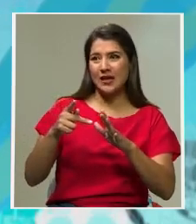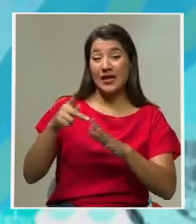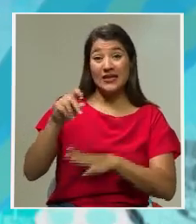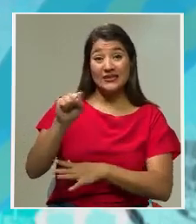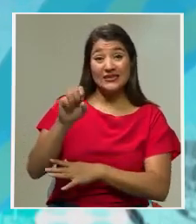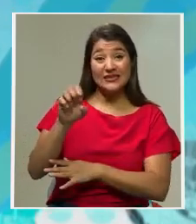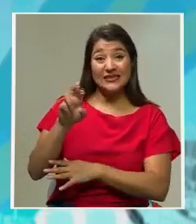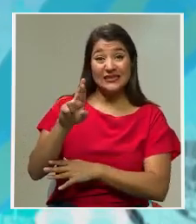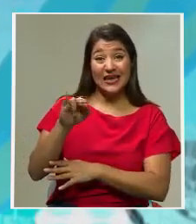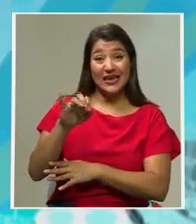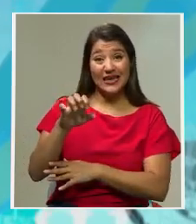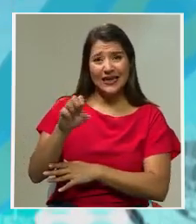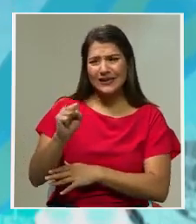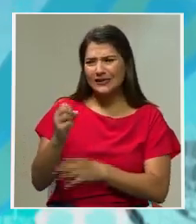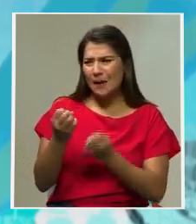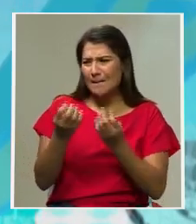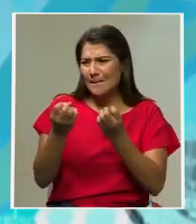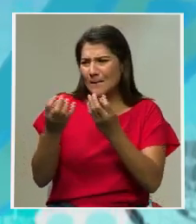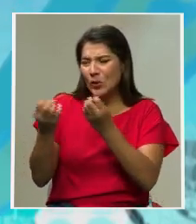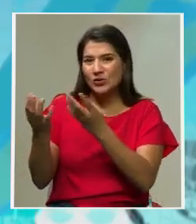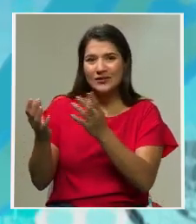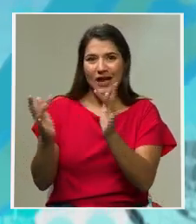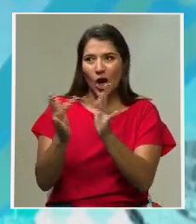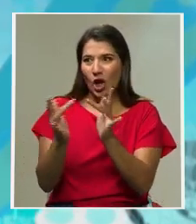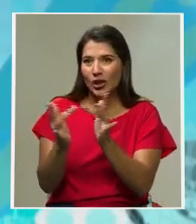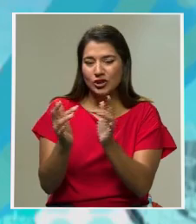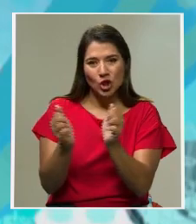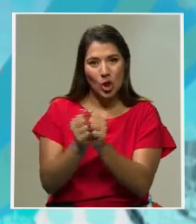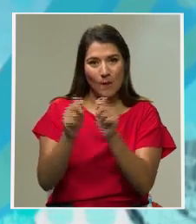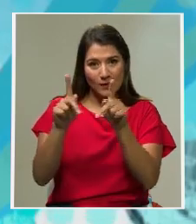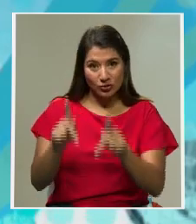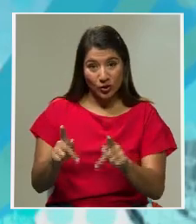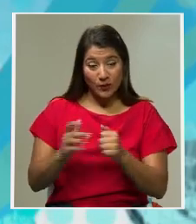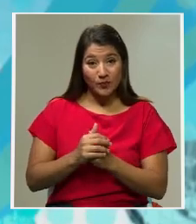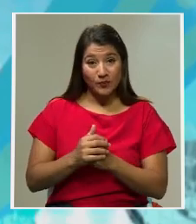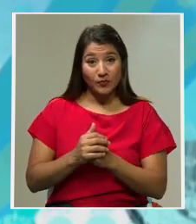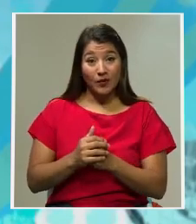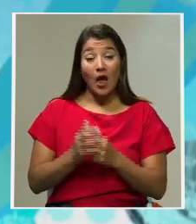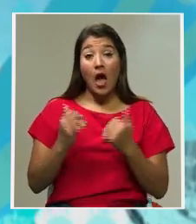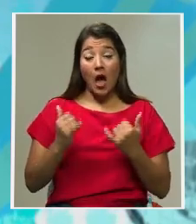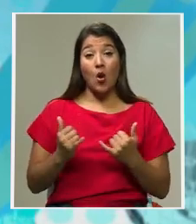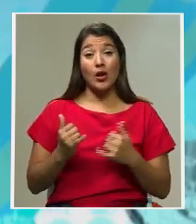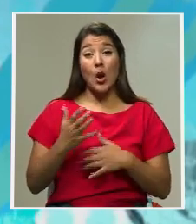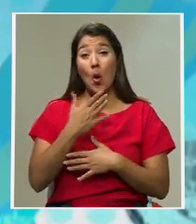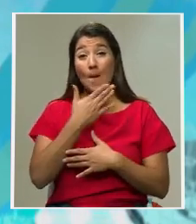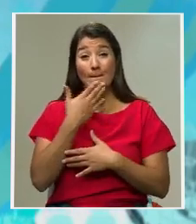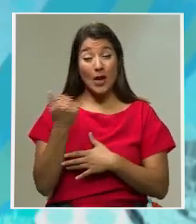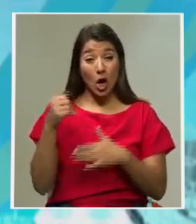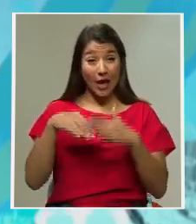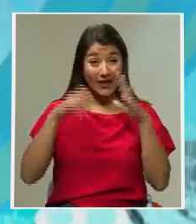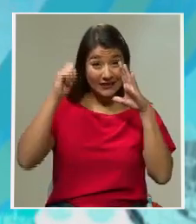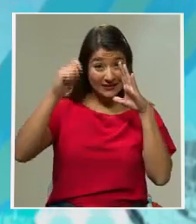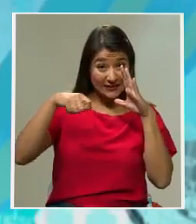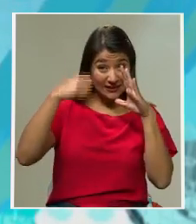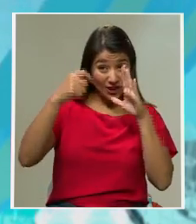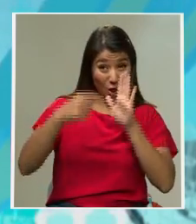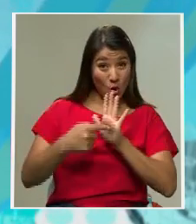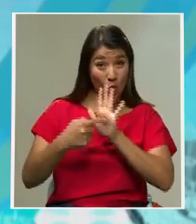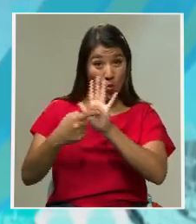conexión con el público. Lo mejor del cine ahora está pasando en Netflix y en streaming.